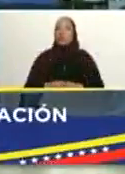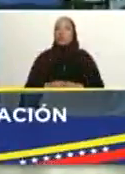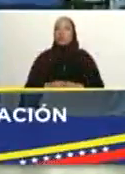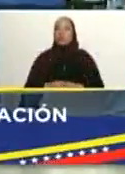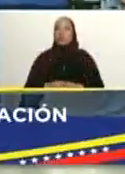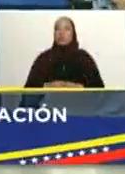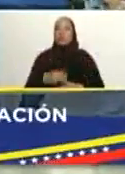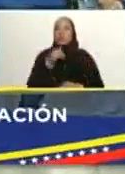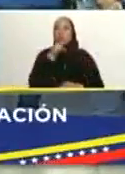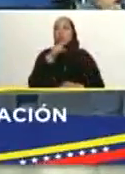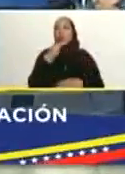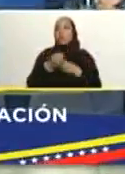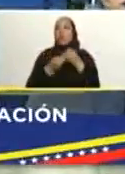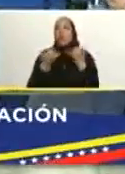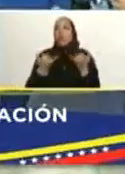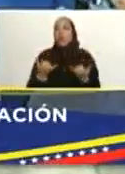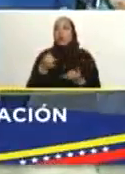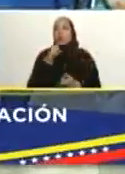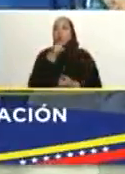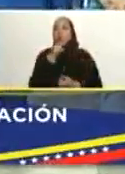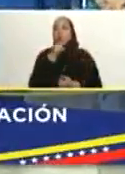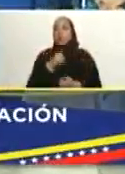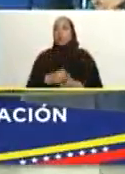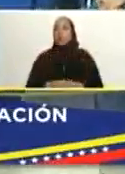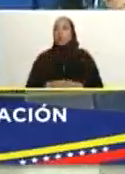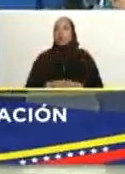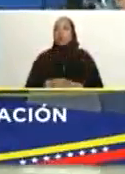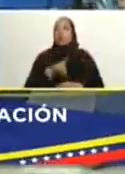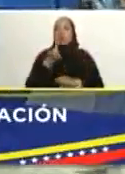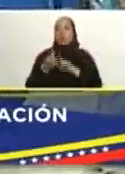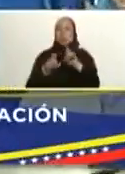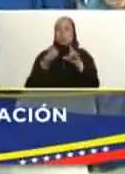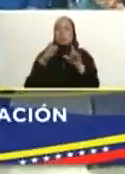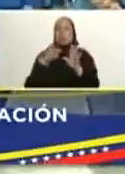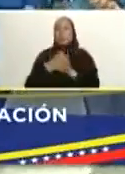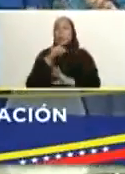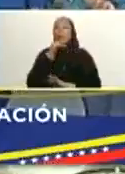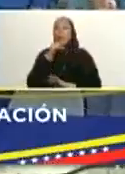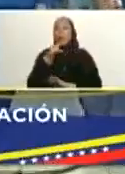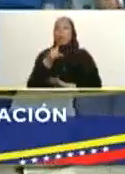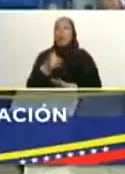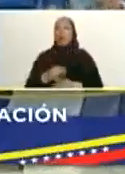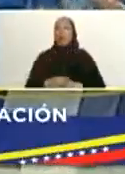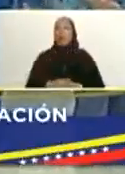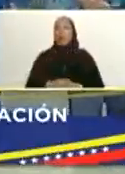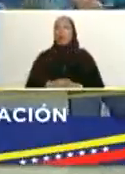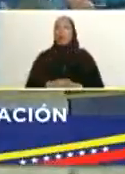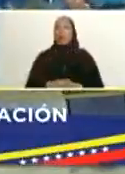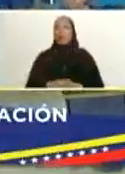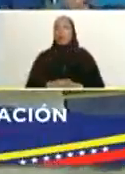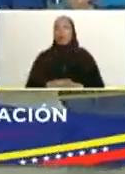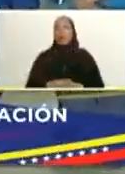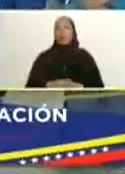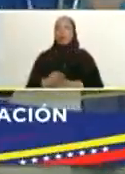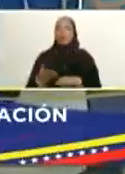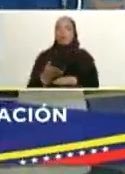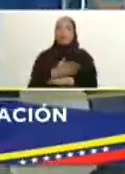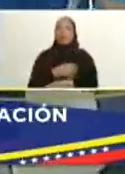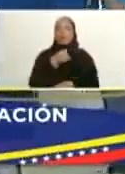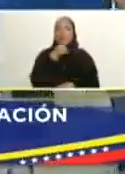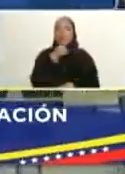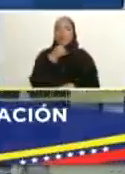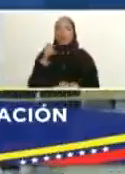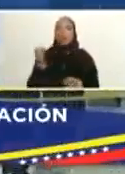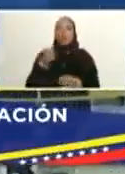realizando con las bricomiles. Un trabajo extraordinario que nos ha permitido a nosotros en este municipio recuperar